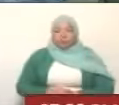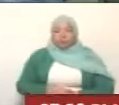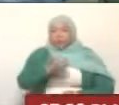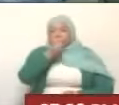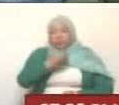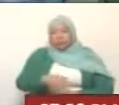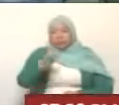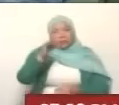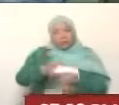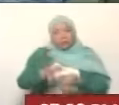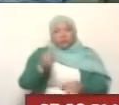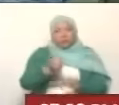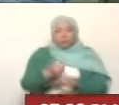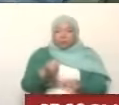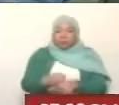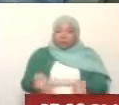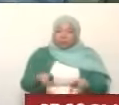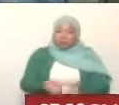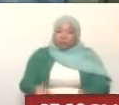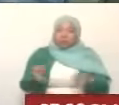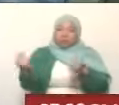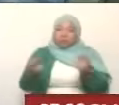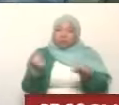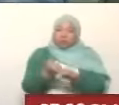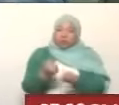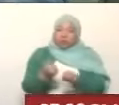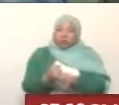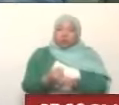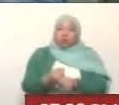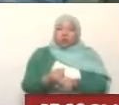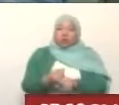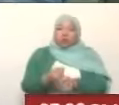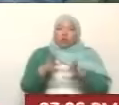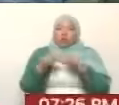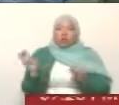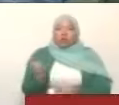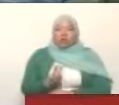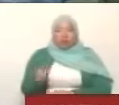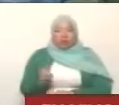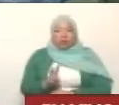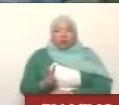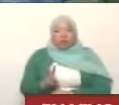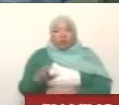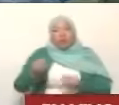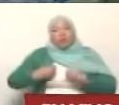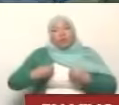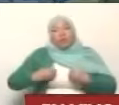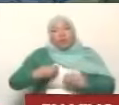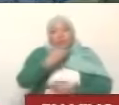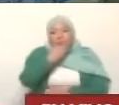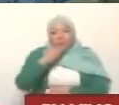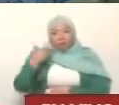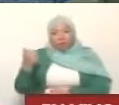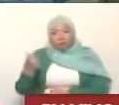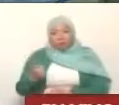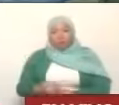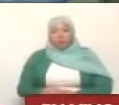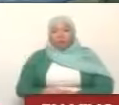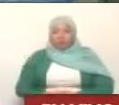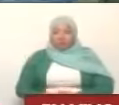muchos éxitos en estas zonas económicas y todos los venezolanos van a tener una vida mejor bajo tu